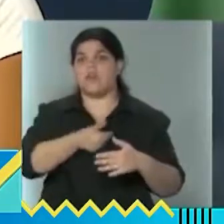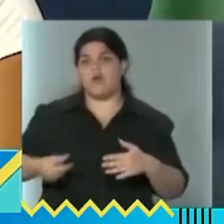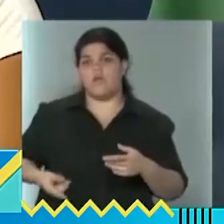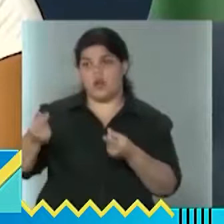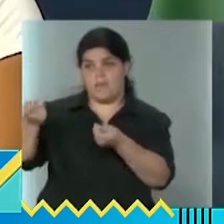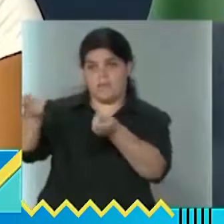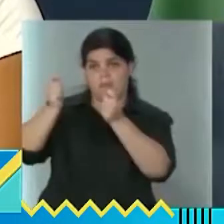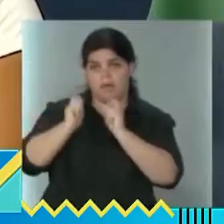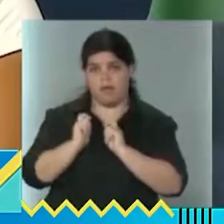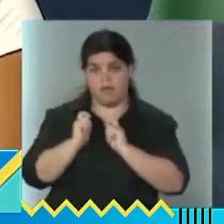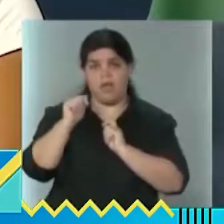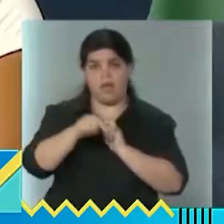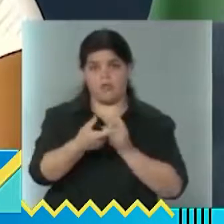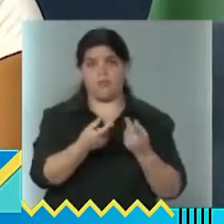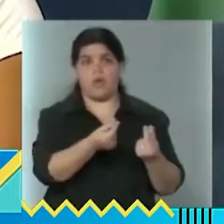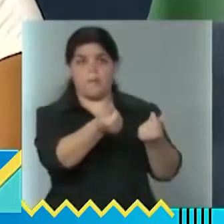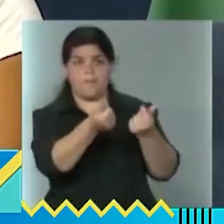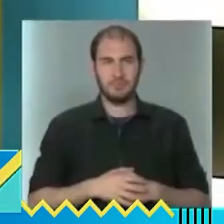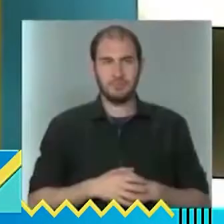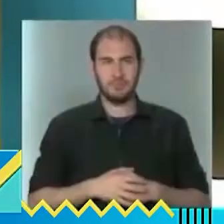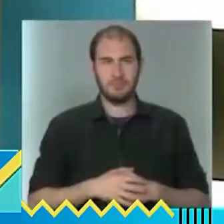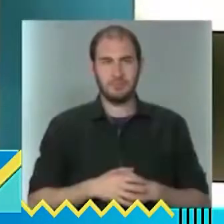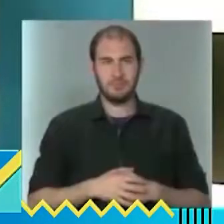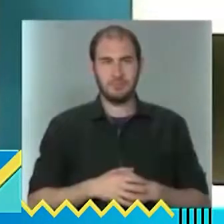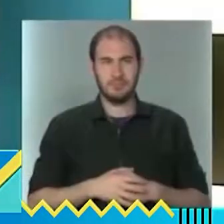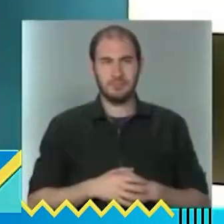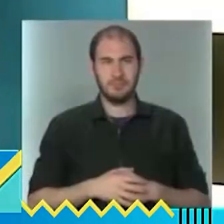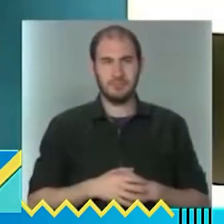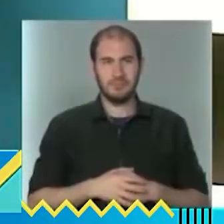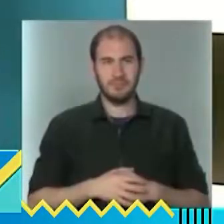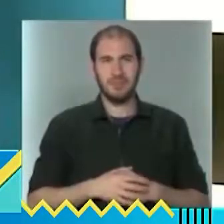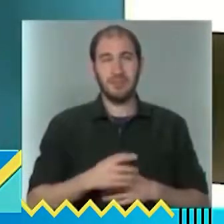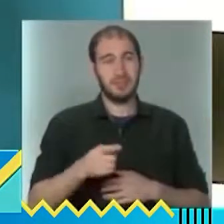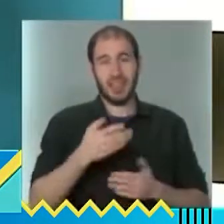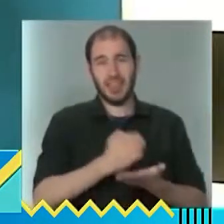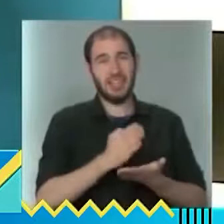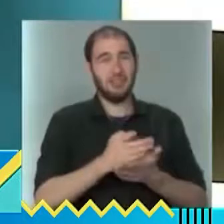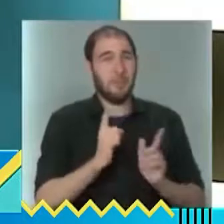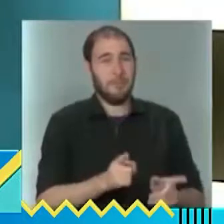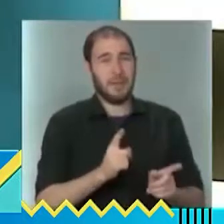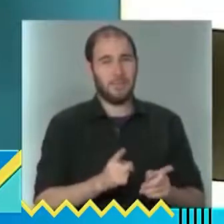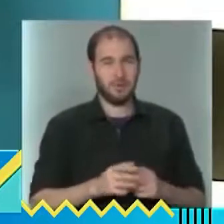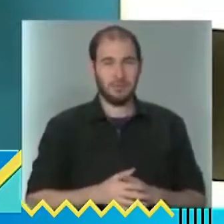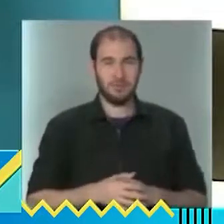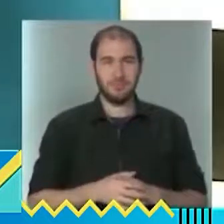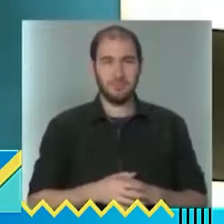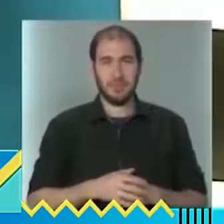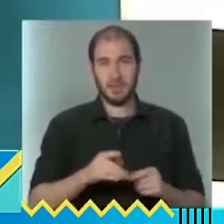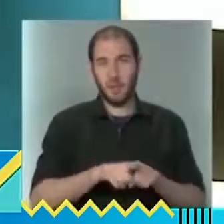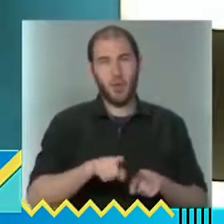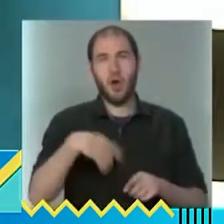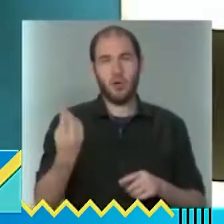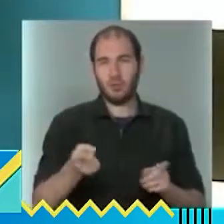gobierno, ella los pudo cambiar. No, si bien, sí, obviamente tenemos los mismos derechos que los